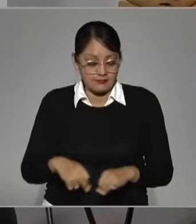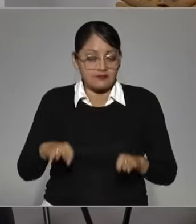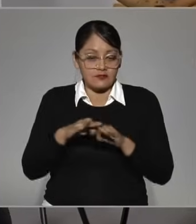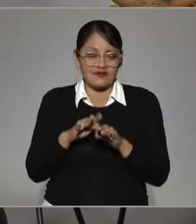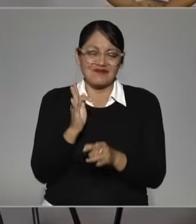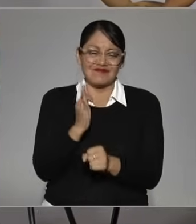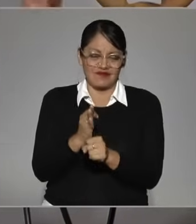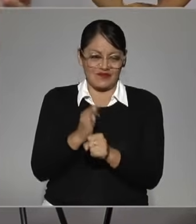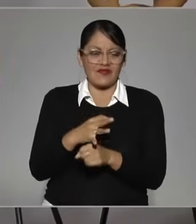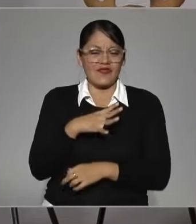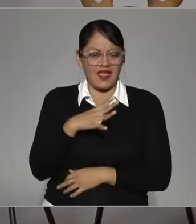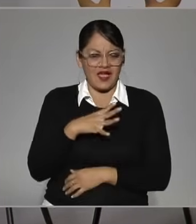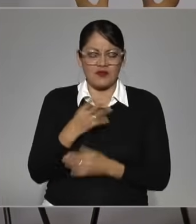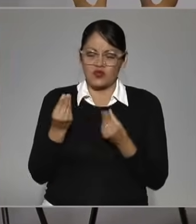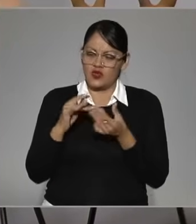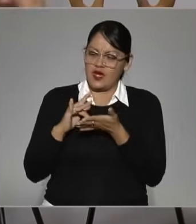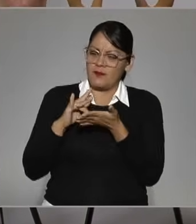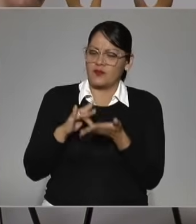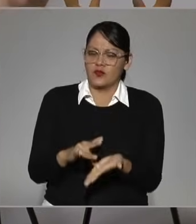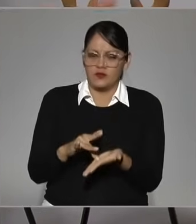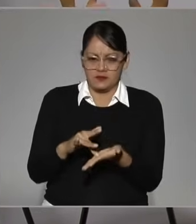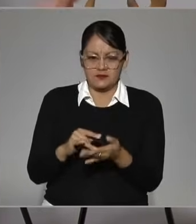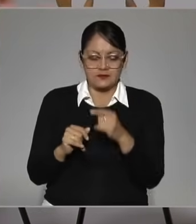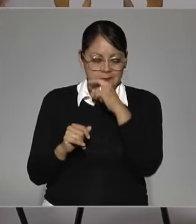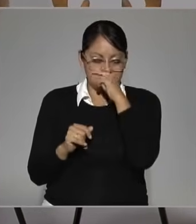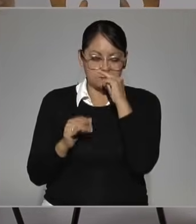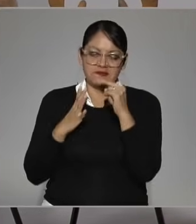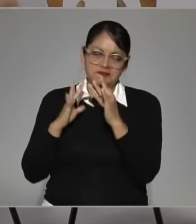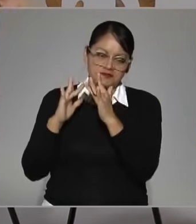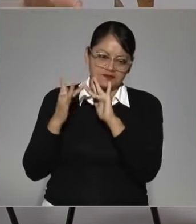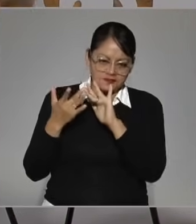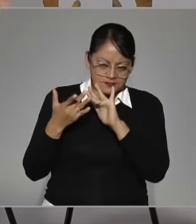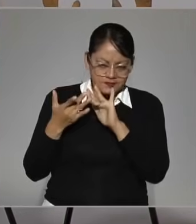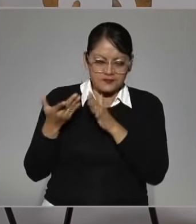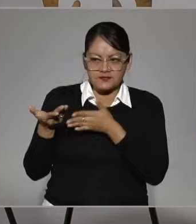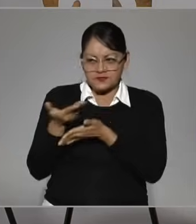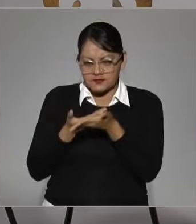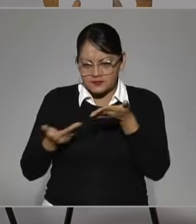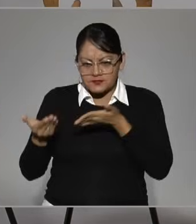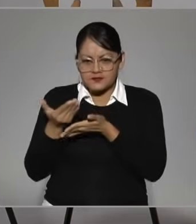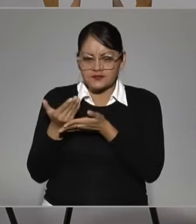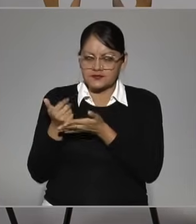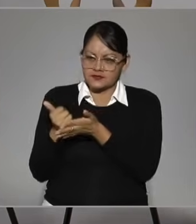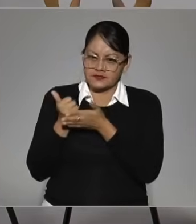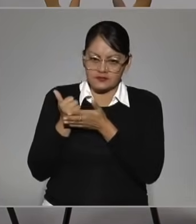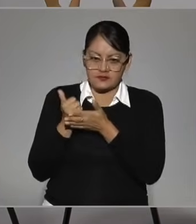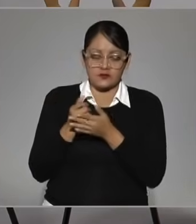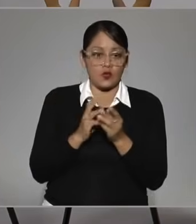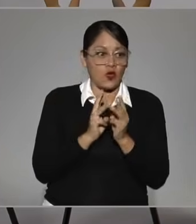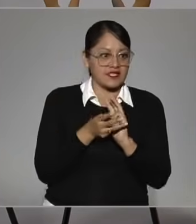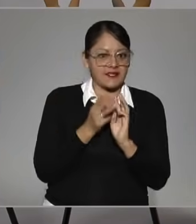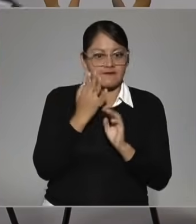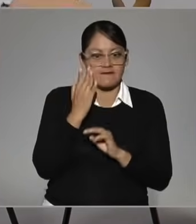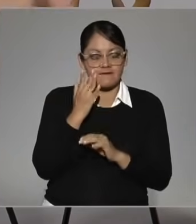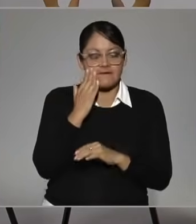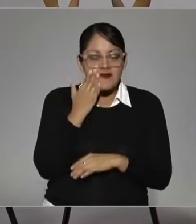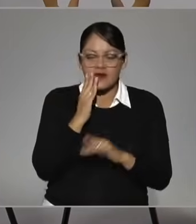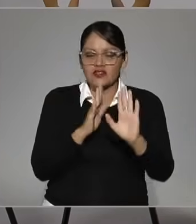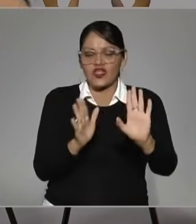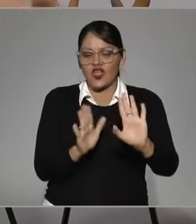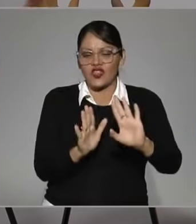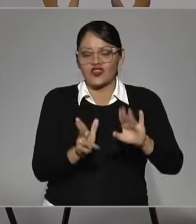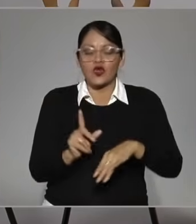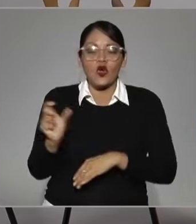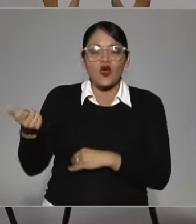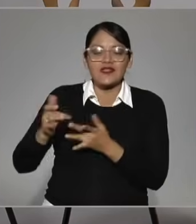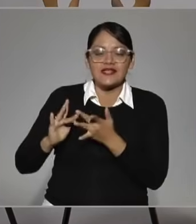actualmente tenemos mucho apoyo y podemos buscar tener redes sociales importantes, no las de WhatsApp y Facebook, sino las otras,